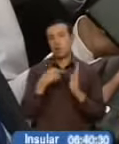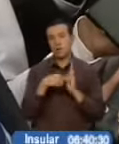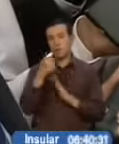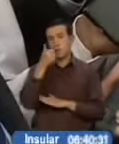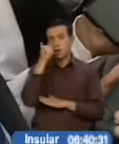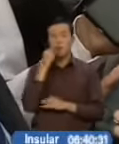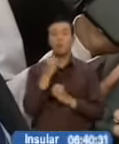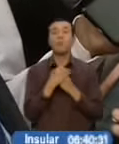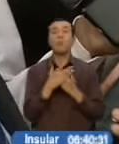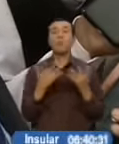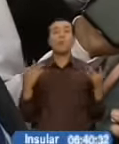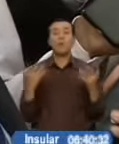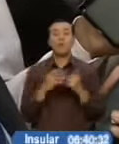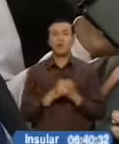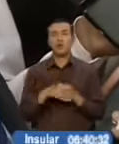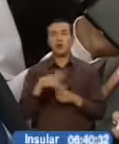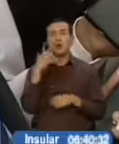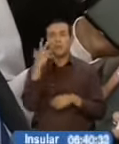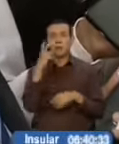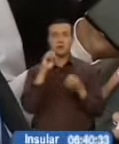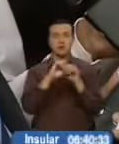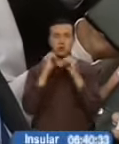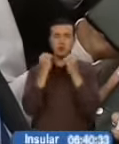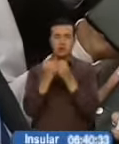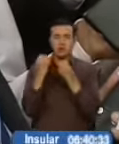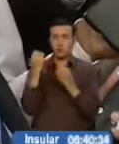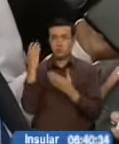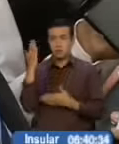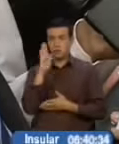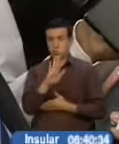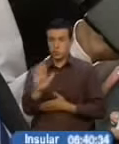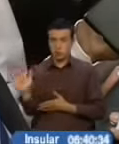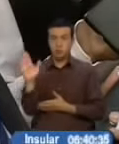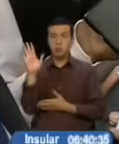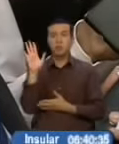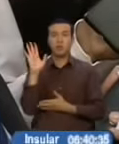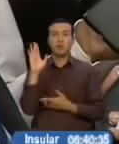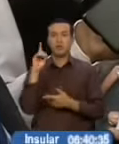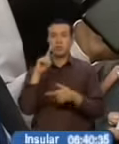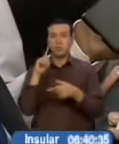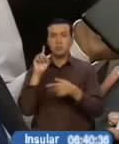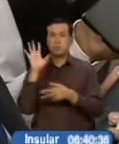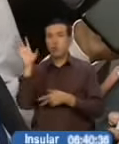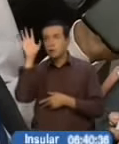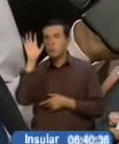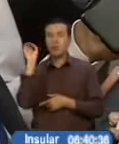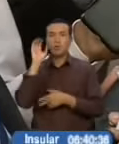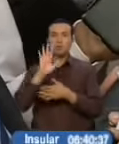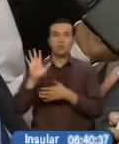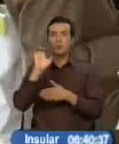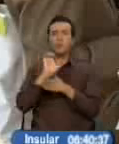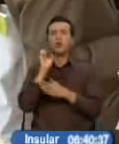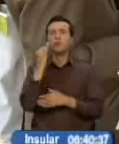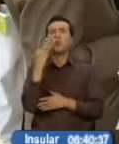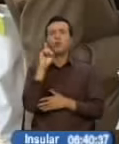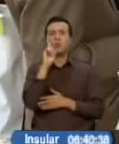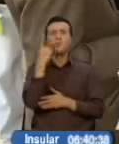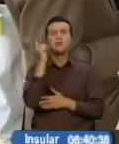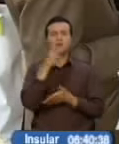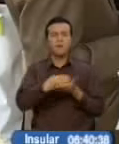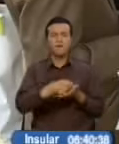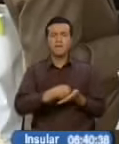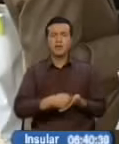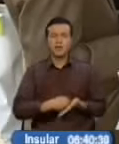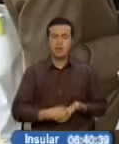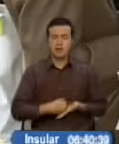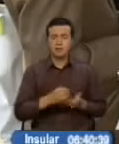ayer se receptaron de casi 13 movimientos entre organizaciones políticas nacionales y provinciales 1 millón de firmas. Además,